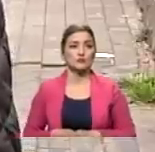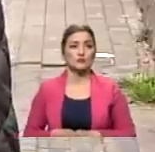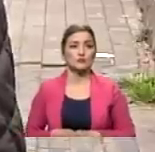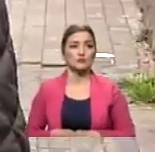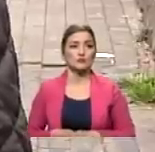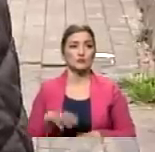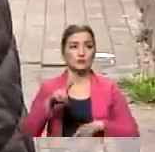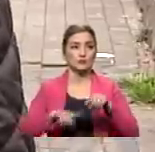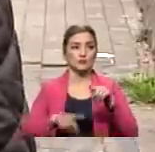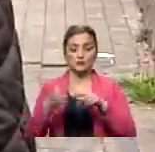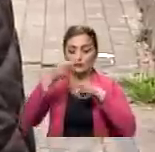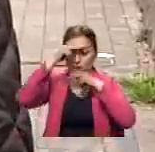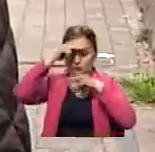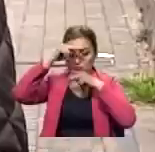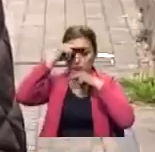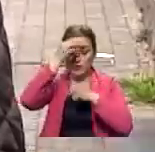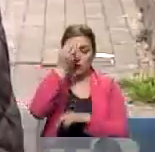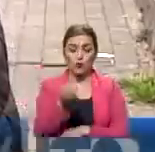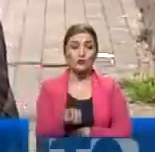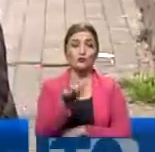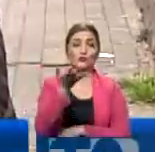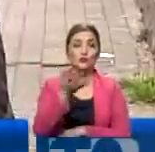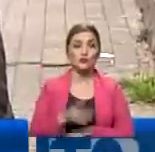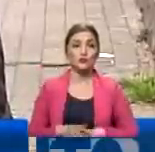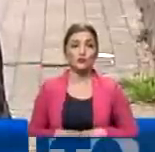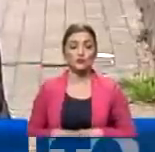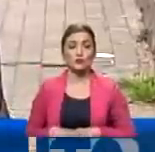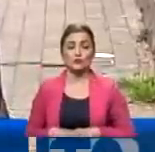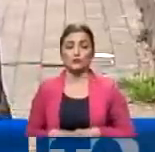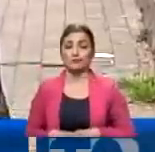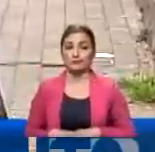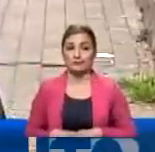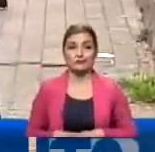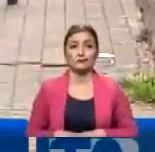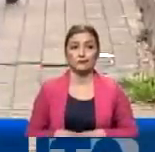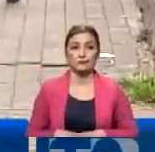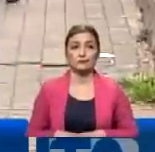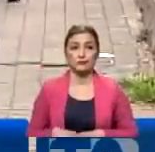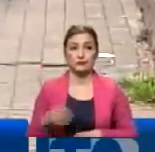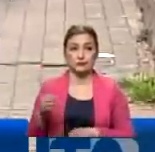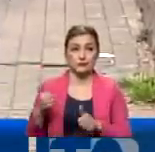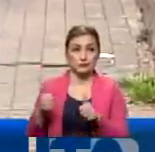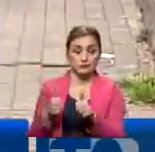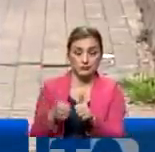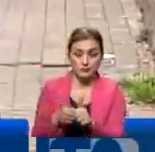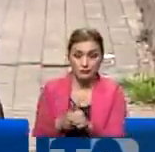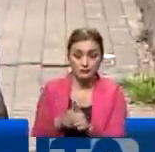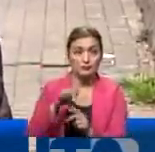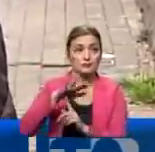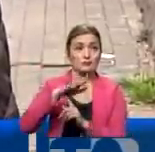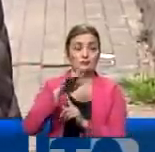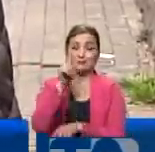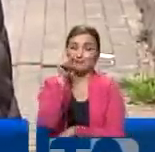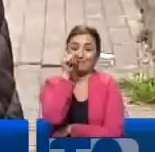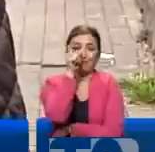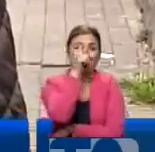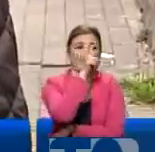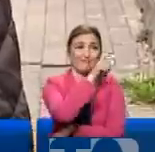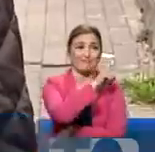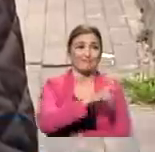Jorge, Helen, amigos televidentes, muy buenos días. Realmente acercarnos exactamente al Parque El Arbolito es